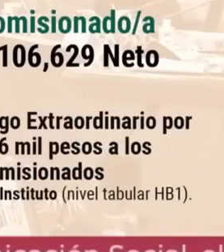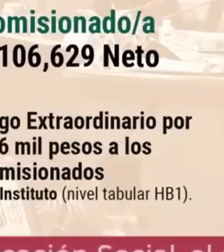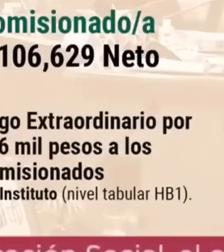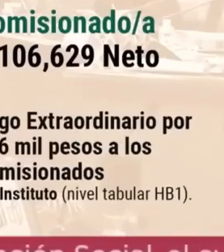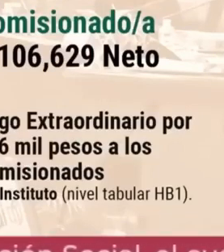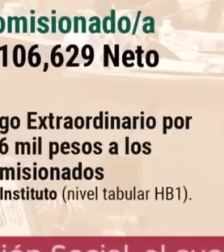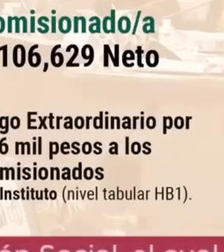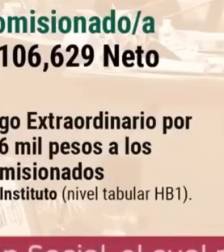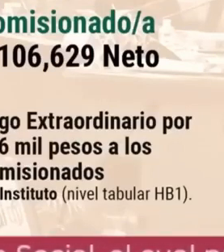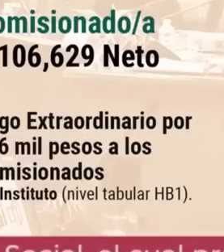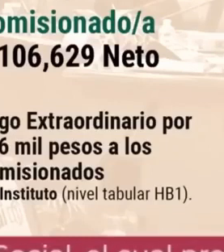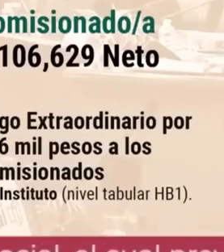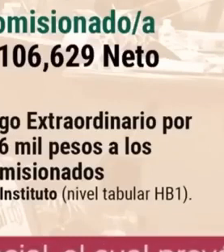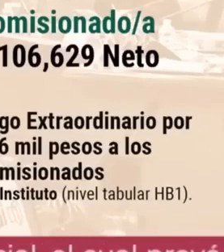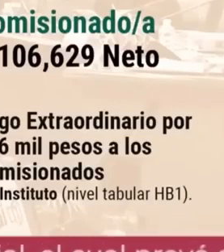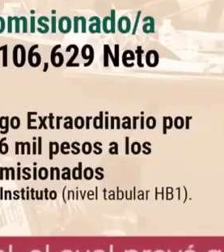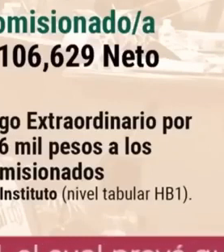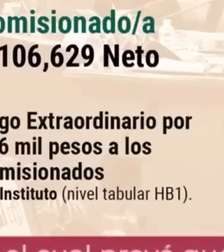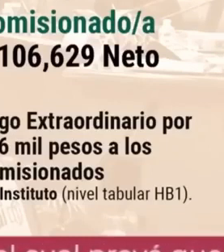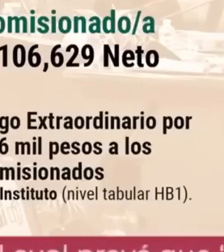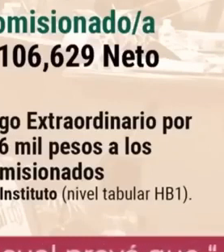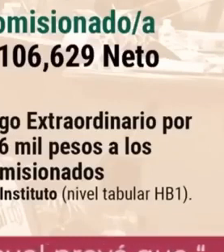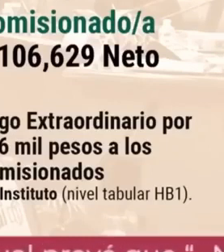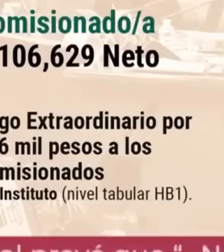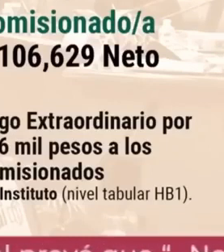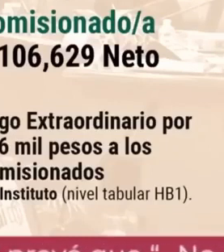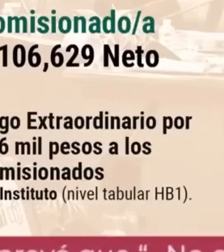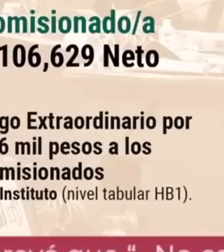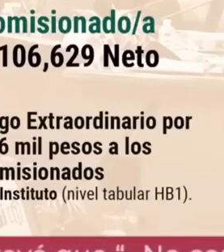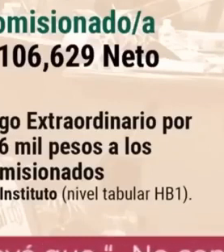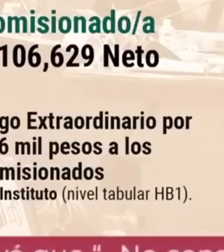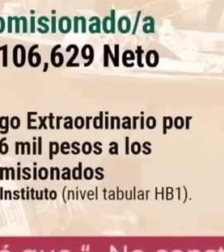Eso es aparte de los 36. Los 36 son aparte, pero ya invertí